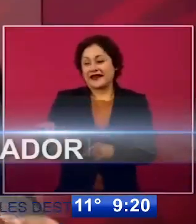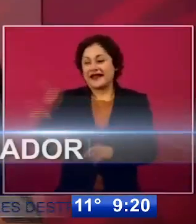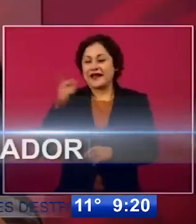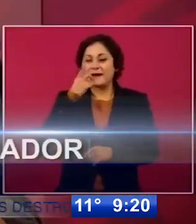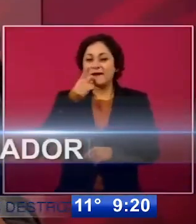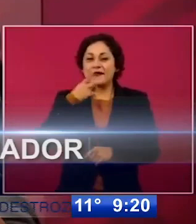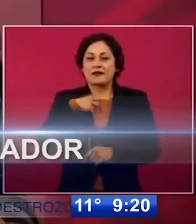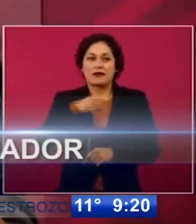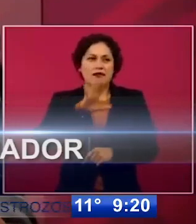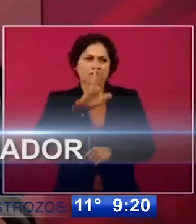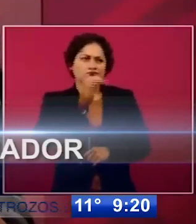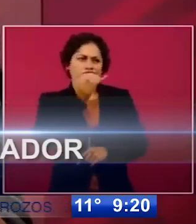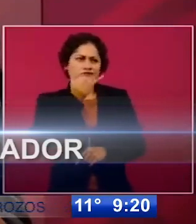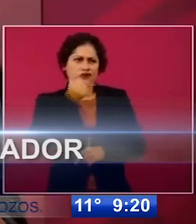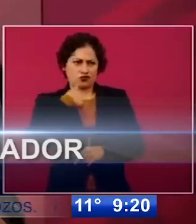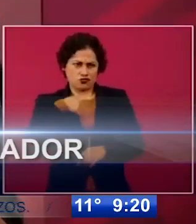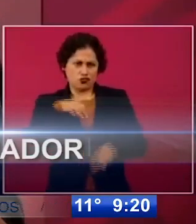trabajo